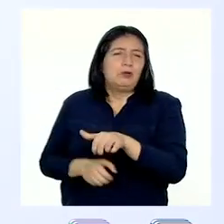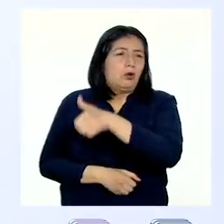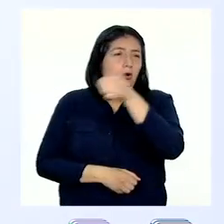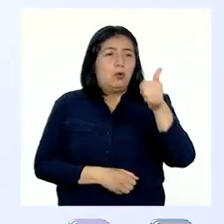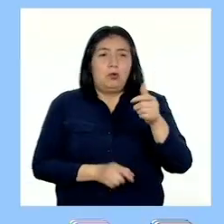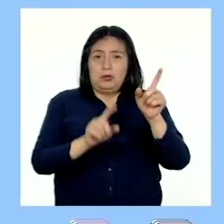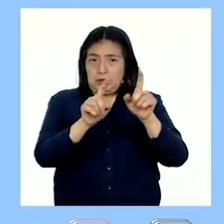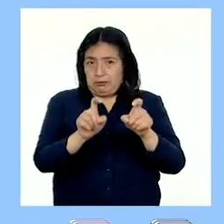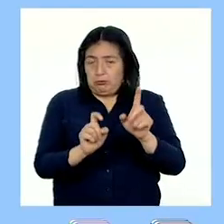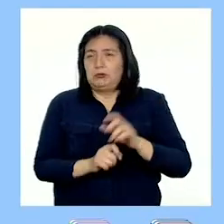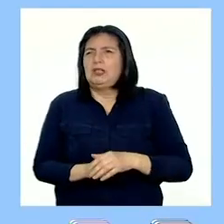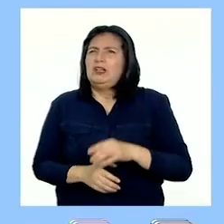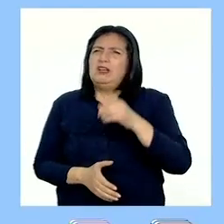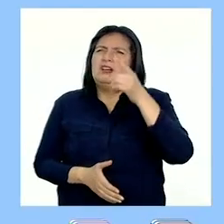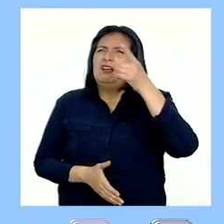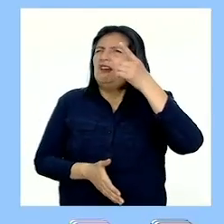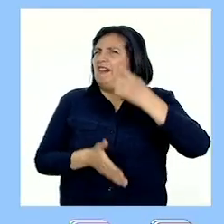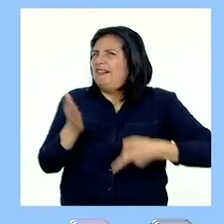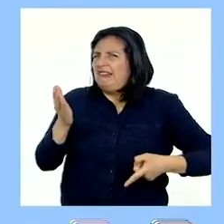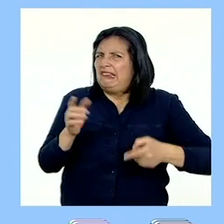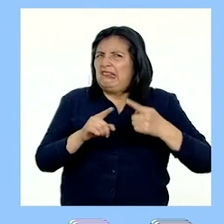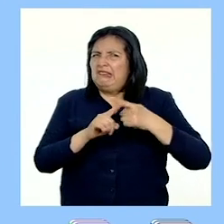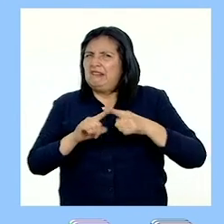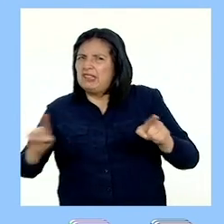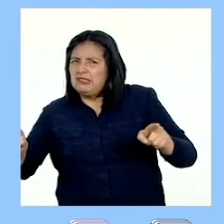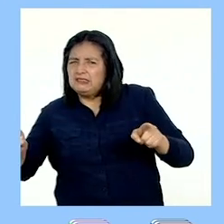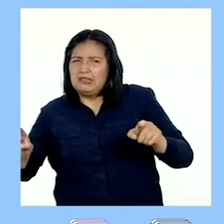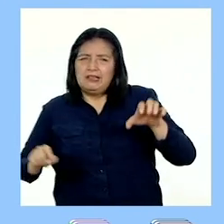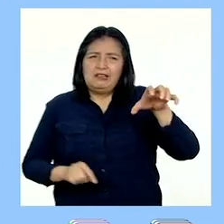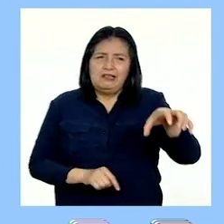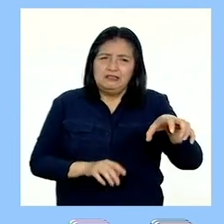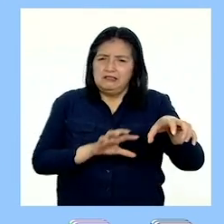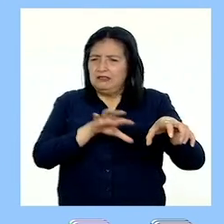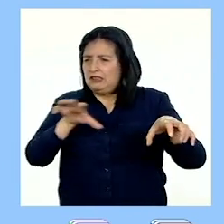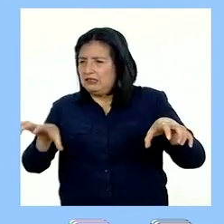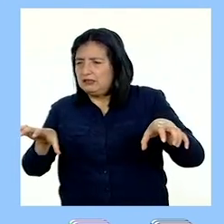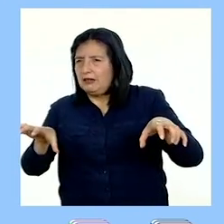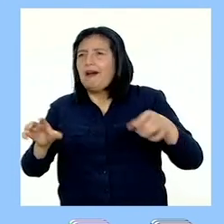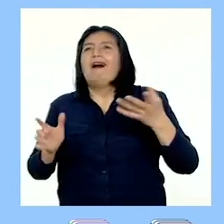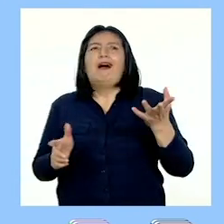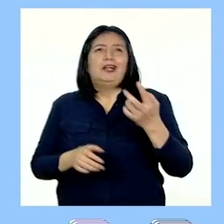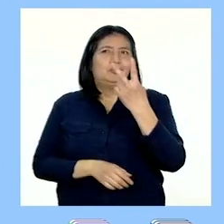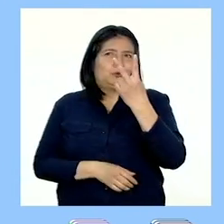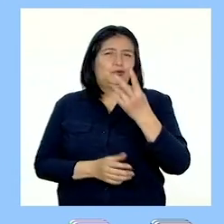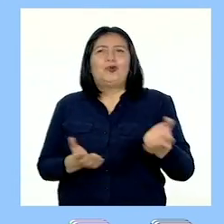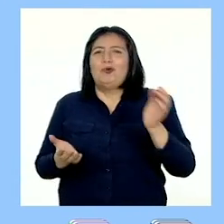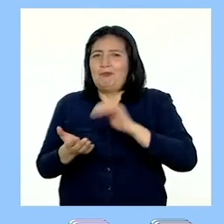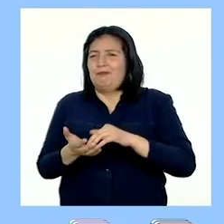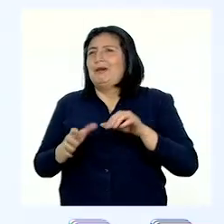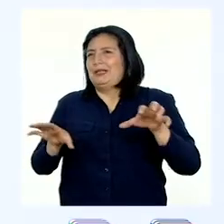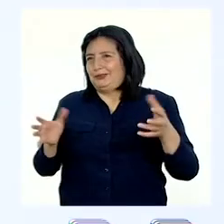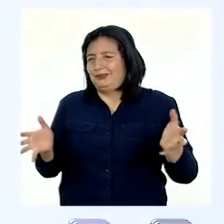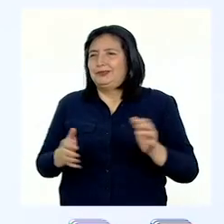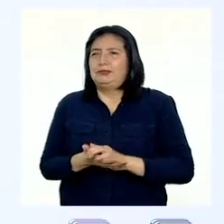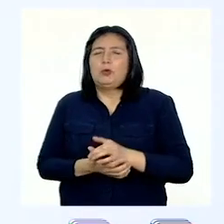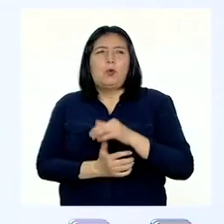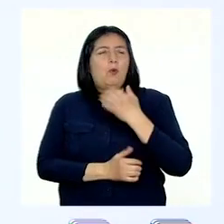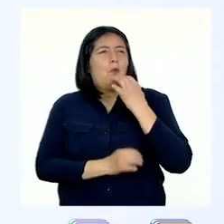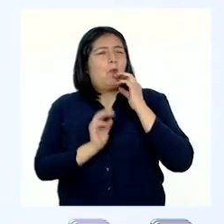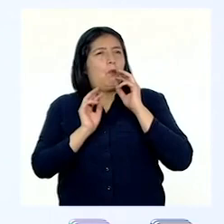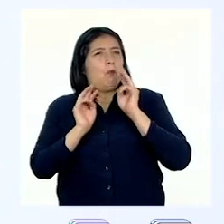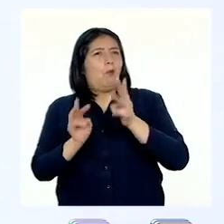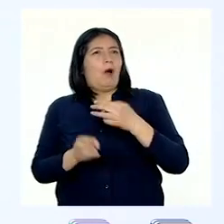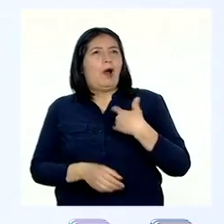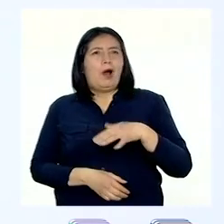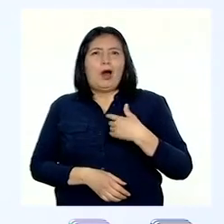de pregunta es ¿qué diferencia hay entre? Esta nos permite distinguir dos o más conceptos. ¡Wow! De verdad